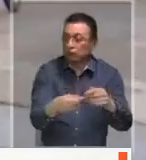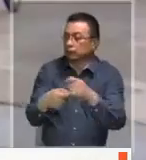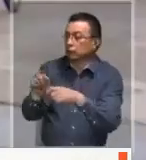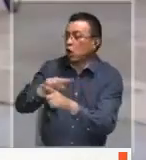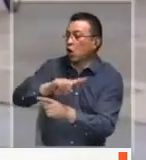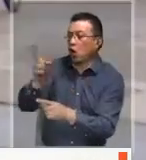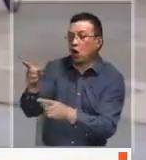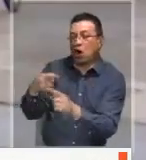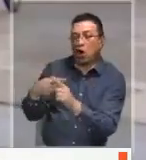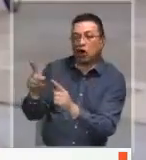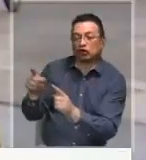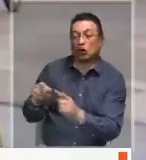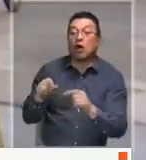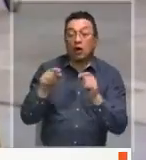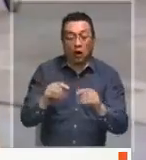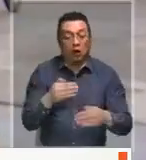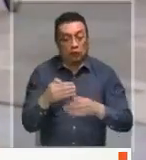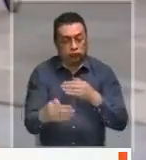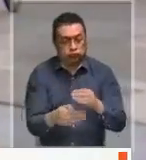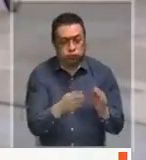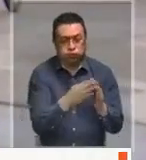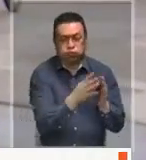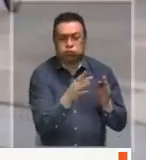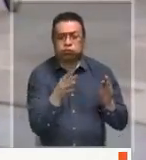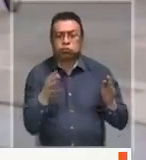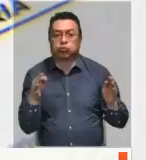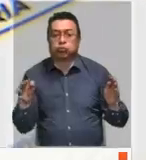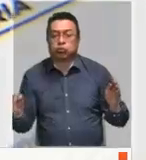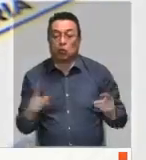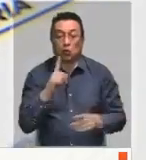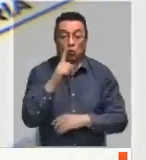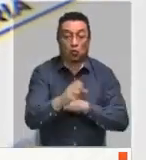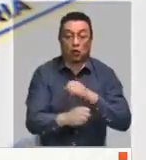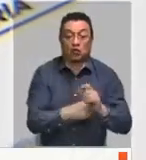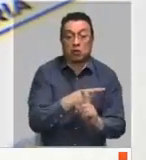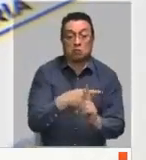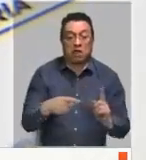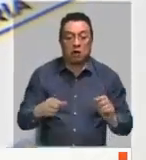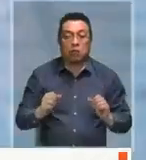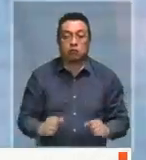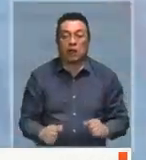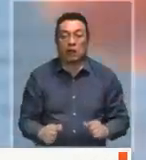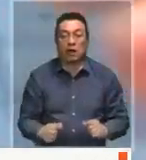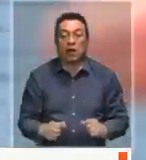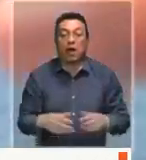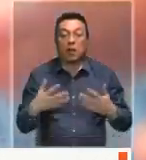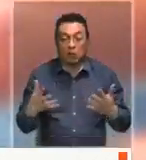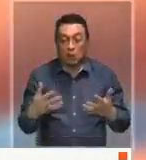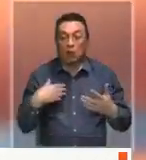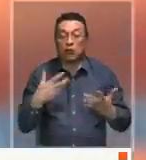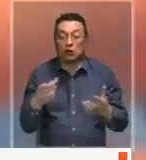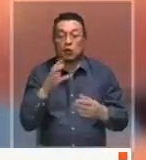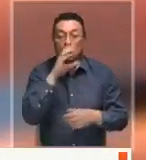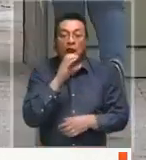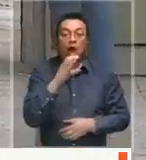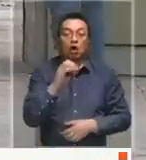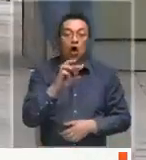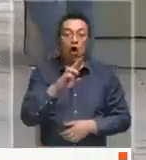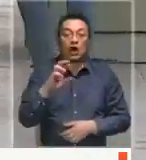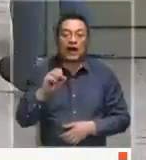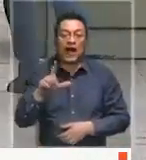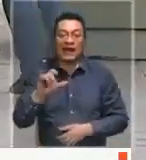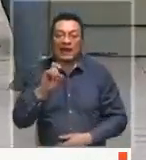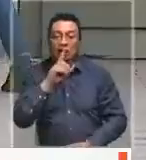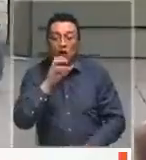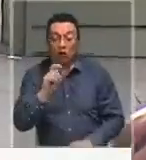este proceso se puede extender fácilmente por más de un año y medio. En todo momento, menos bajo un corralito, las personas podrían moverse